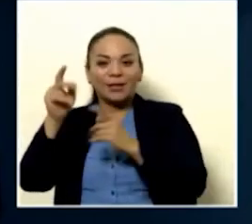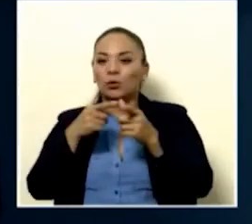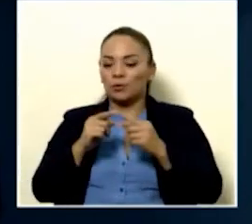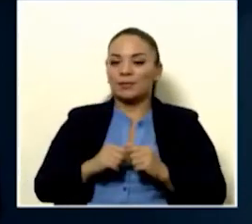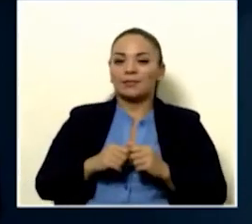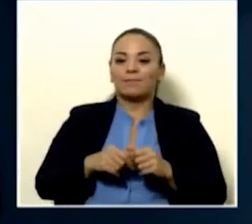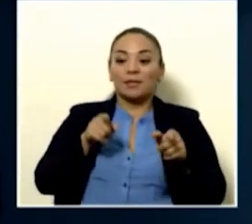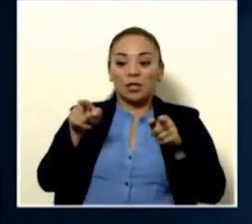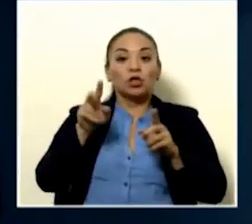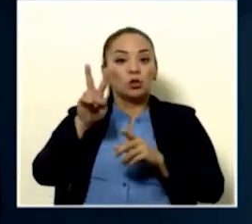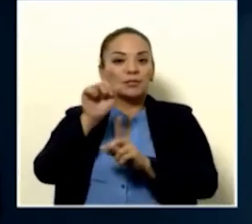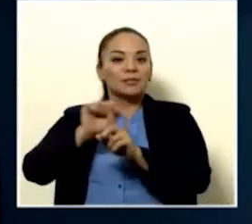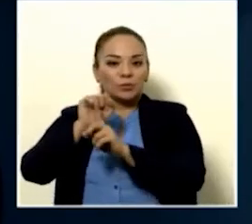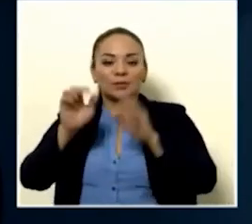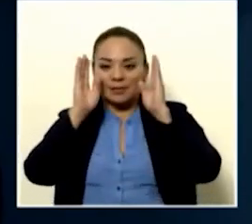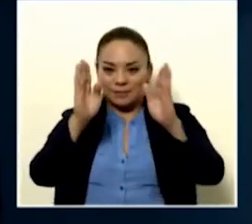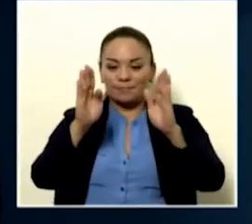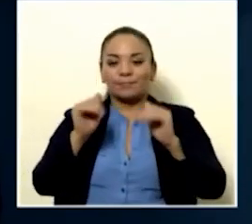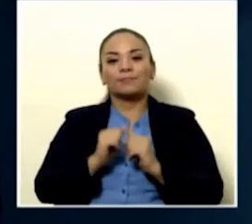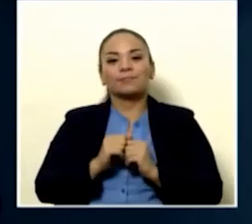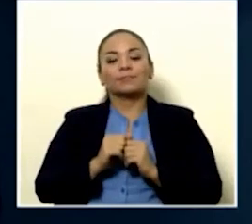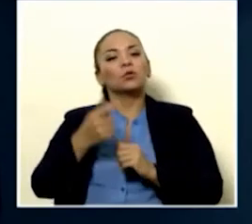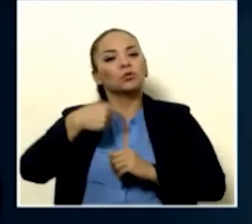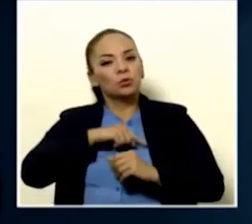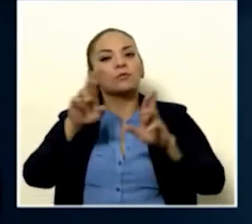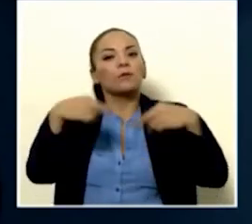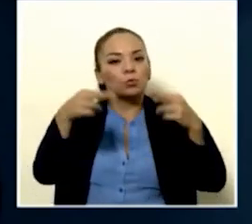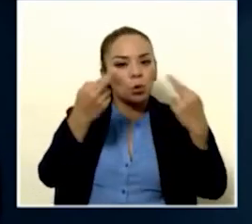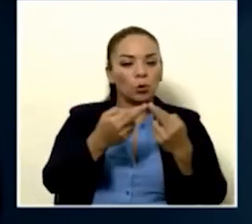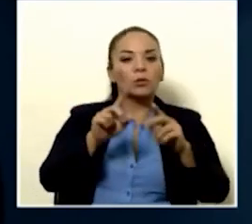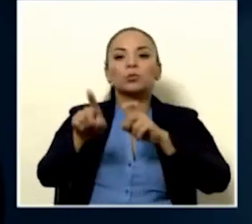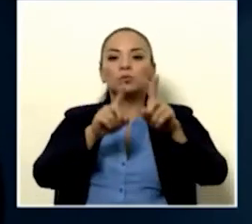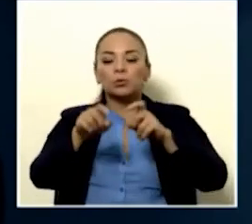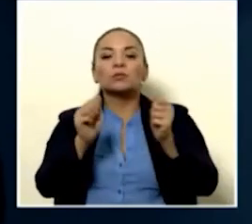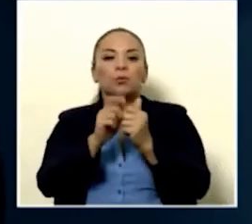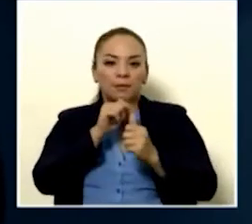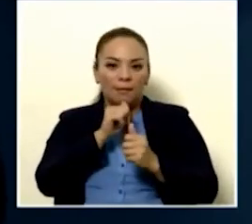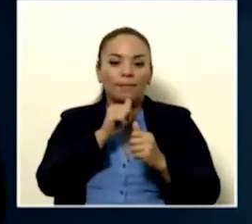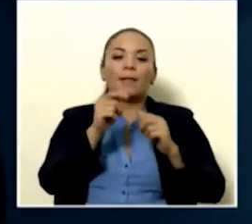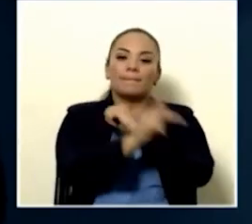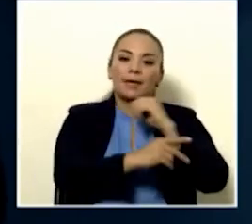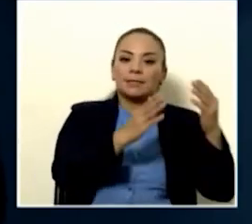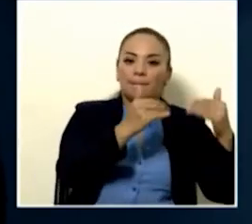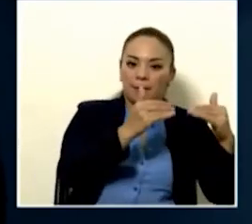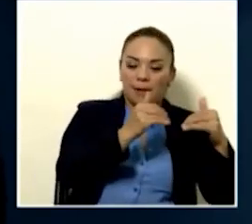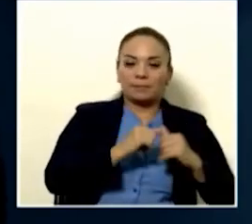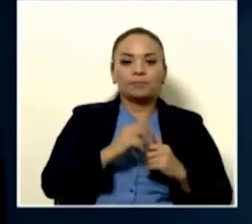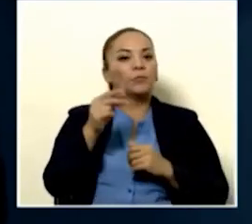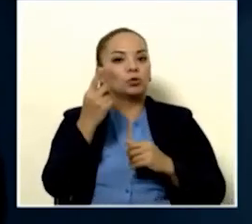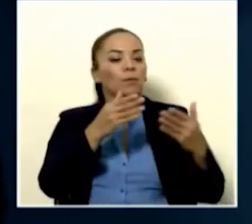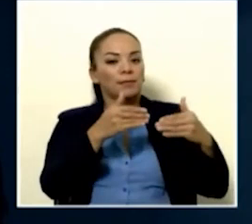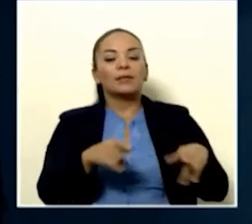está abordando con consultas, reuniones y conferencias con Panamá, y no solo con